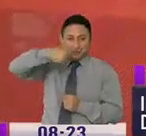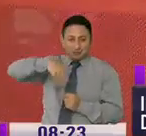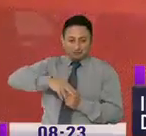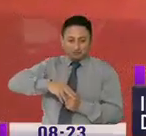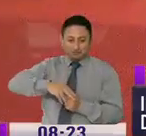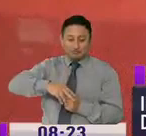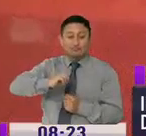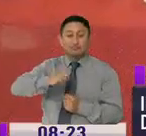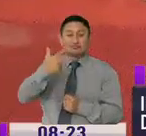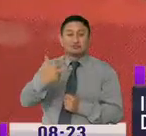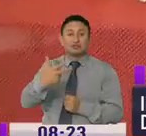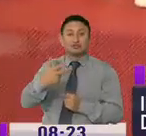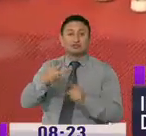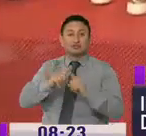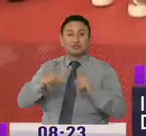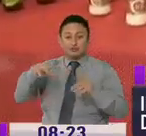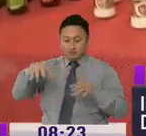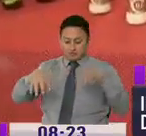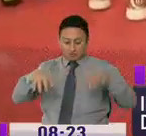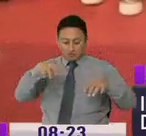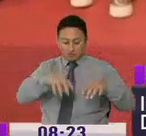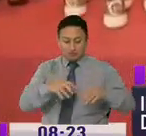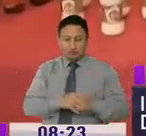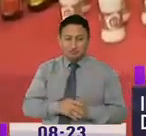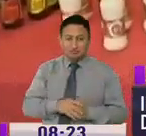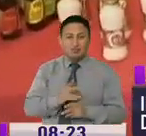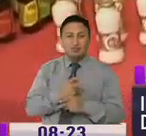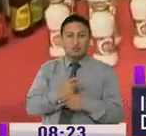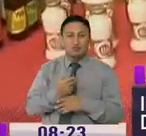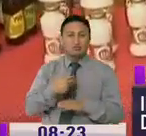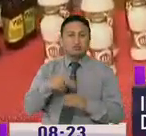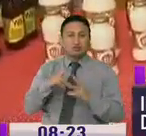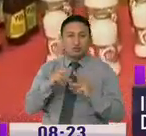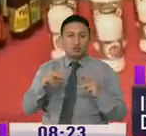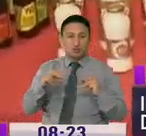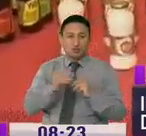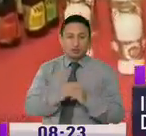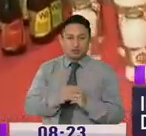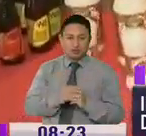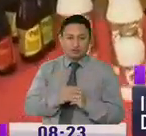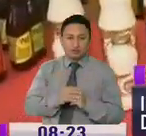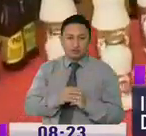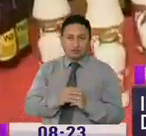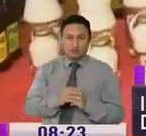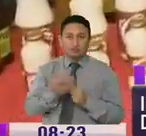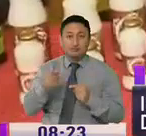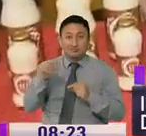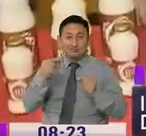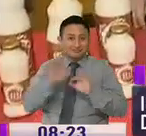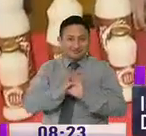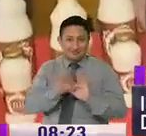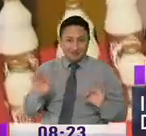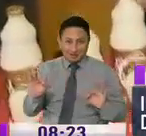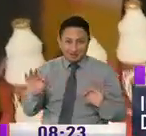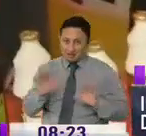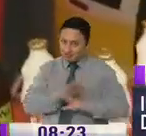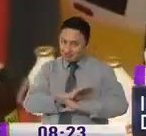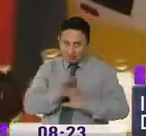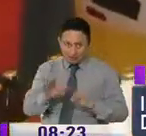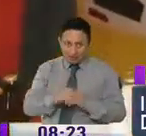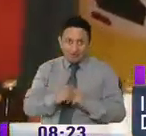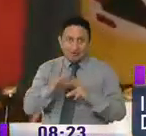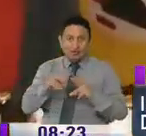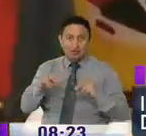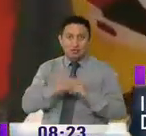tengo tres diferentes variedades, son productos naturales, sin nada de químicos ni preservantes, entonces